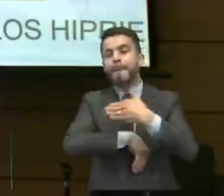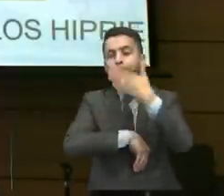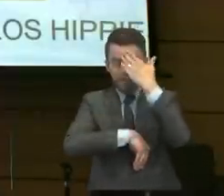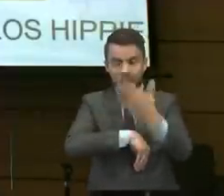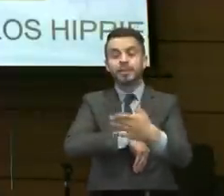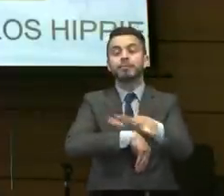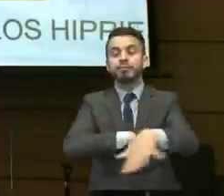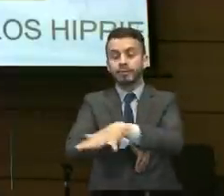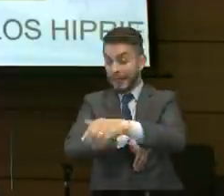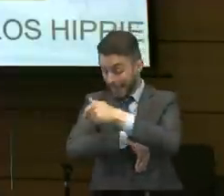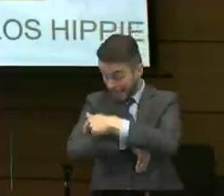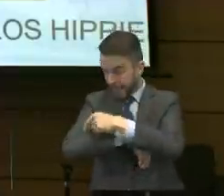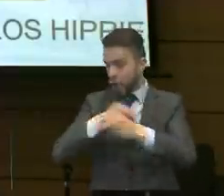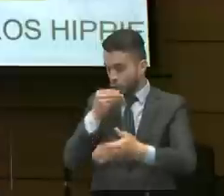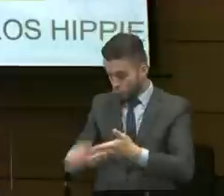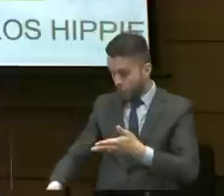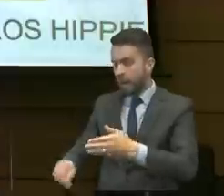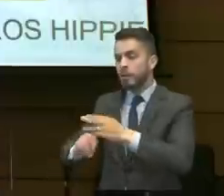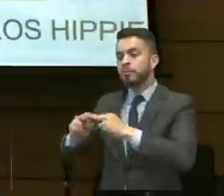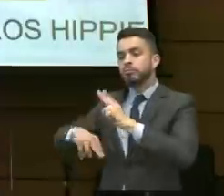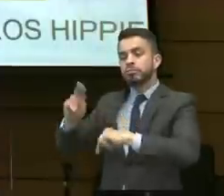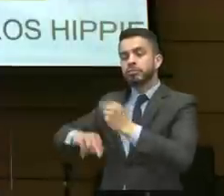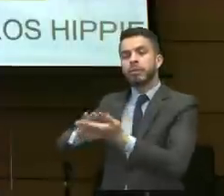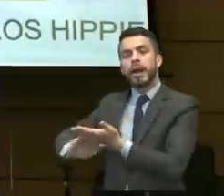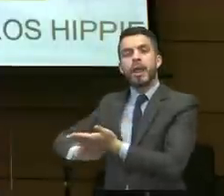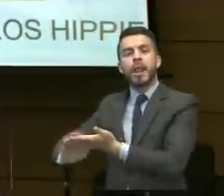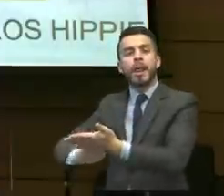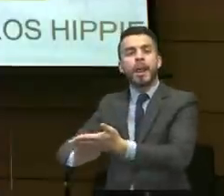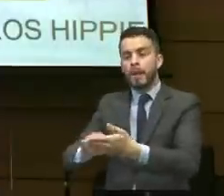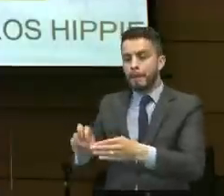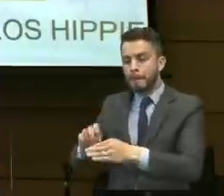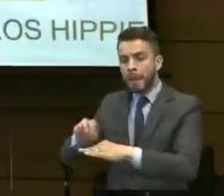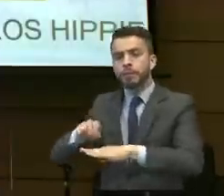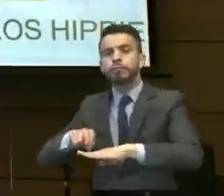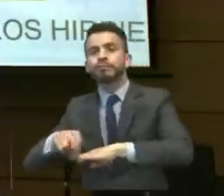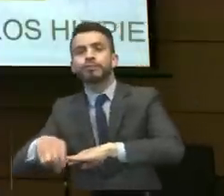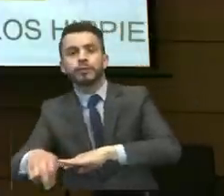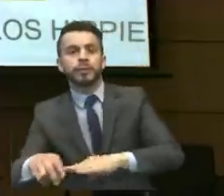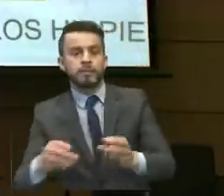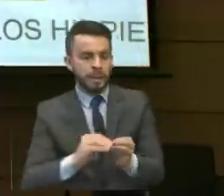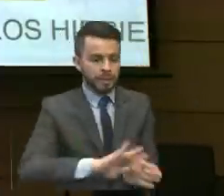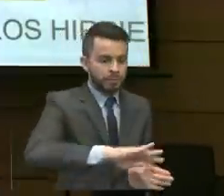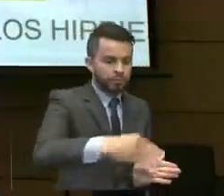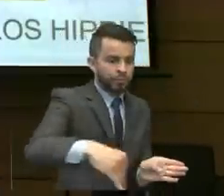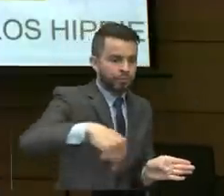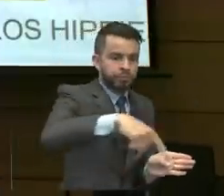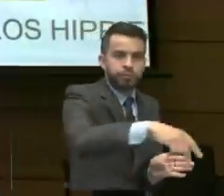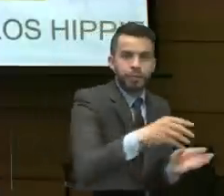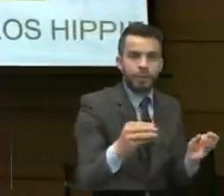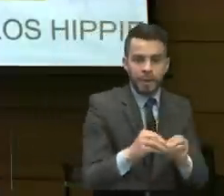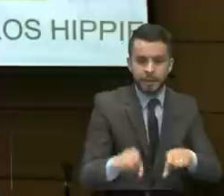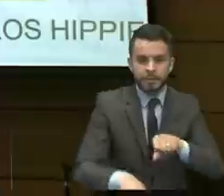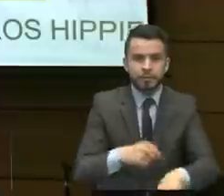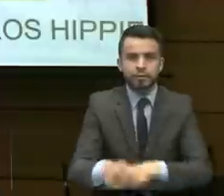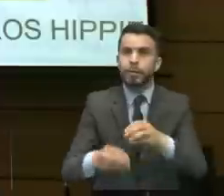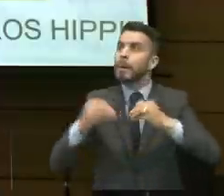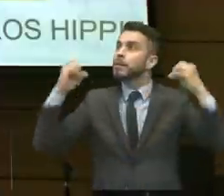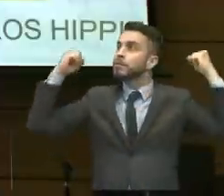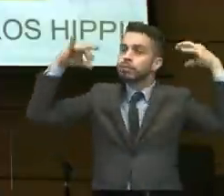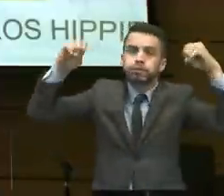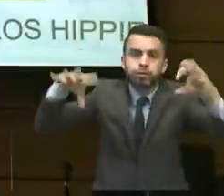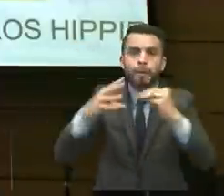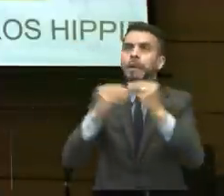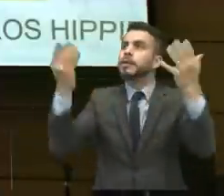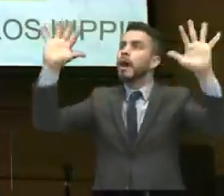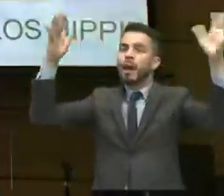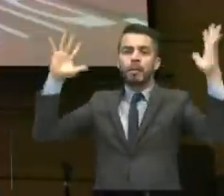ahí, que tendrá obviamente cruces más accesibles, mejores andenes, mejor mobiliario, mejor iluminación, mejor